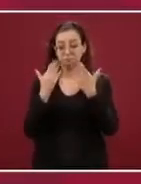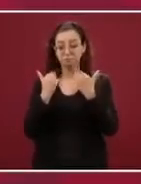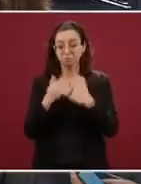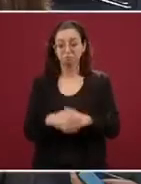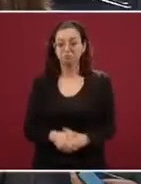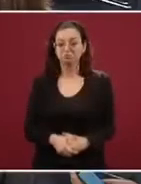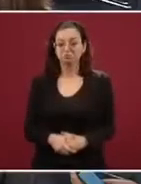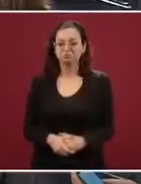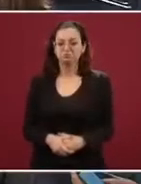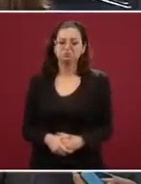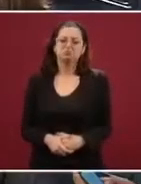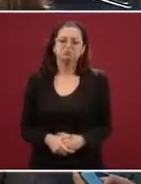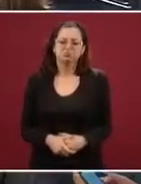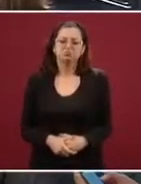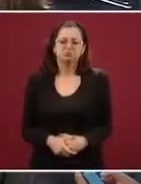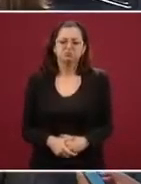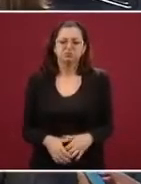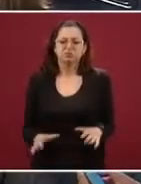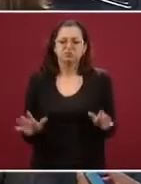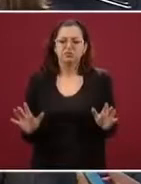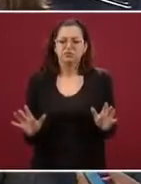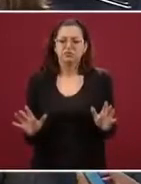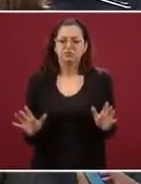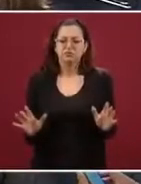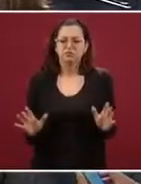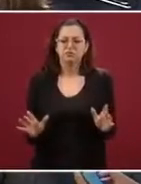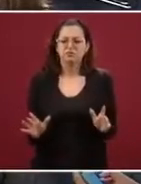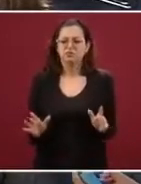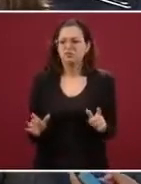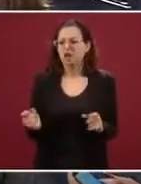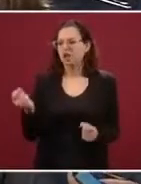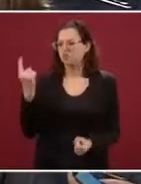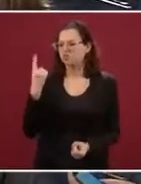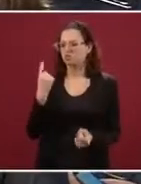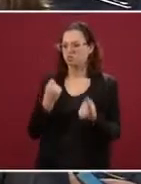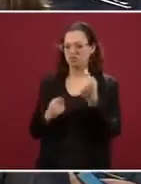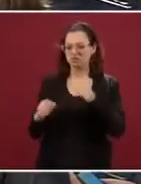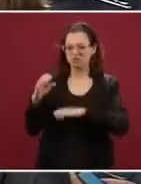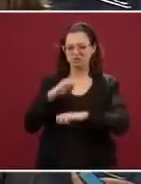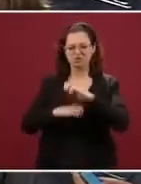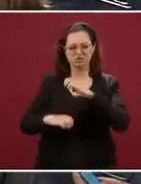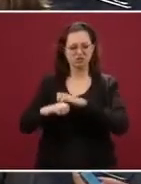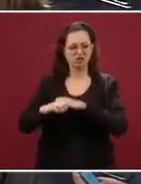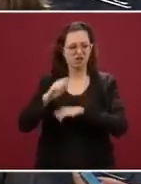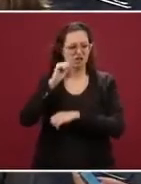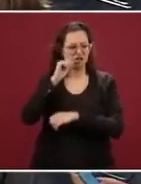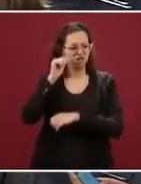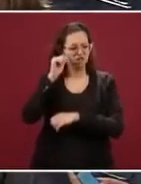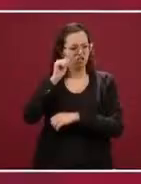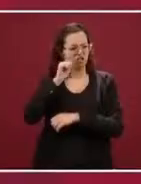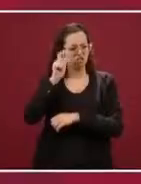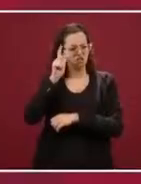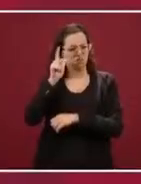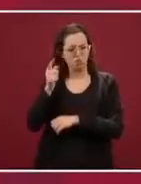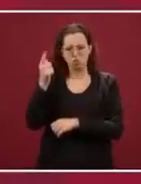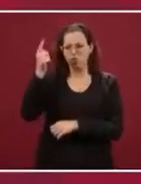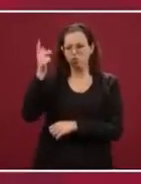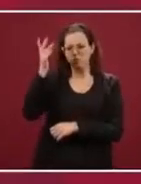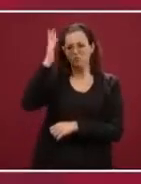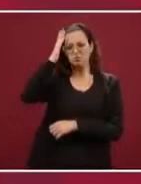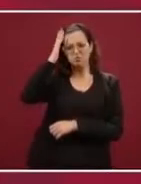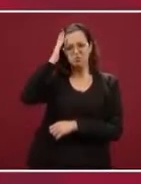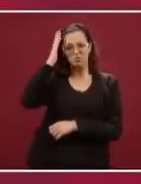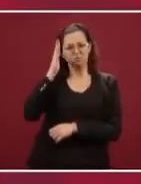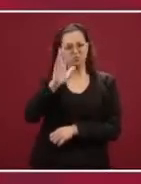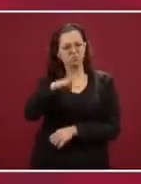Tenemos diferencia, un dirigente de empresarios ayer o antier que planteó que quitáramos